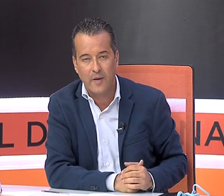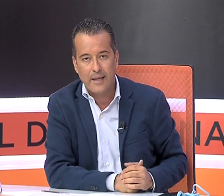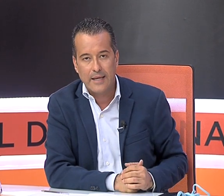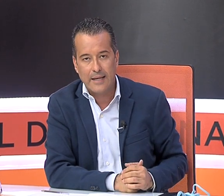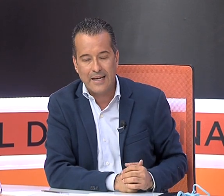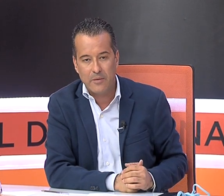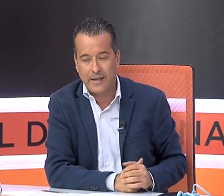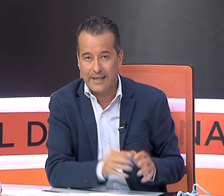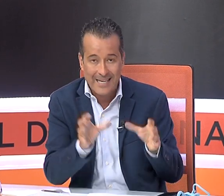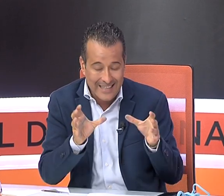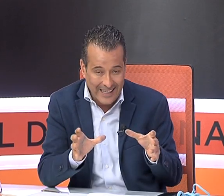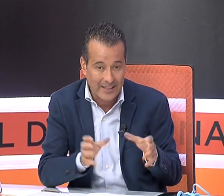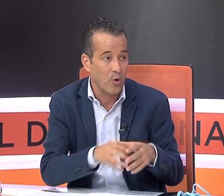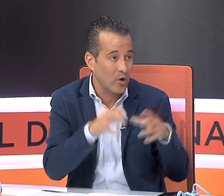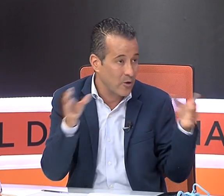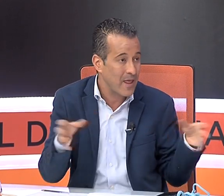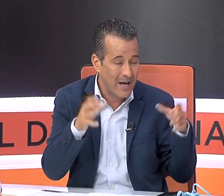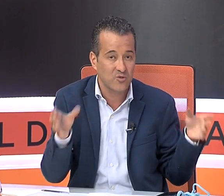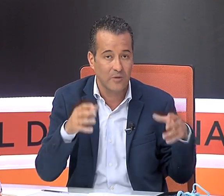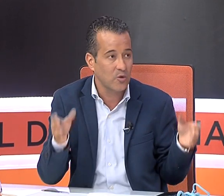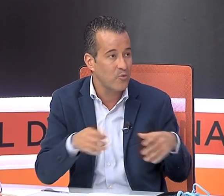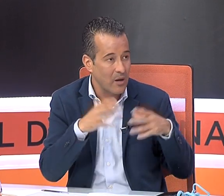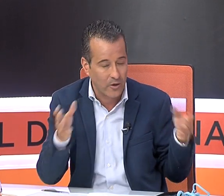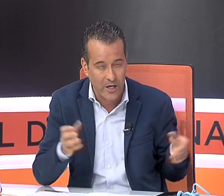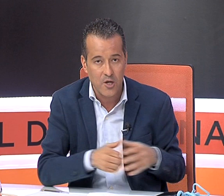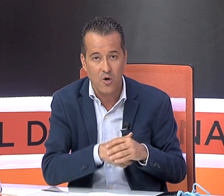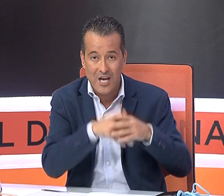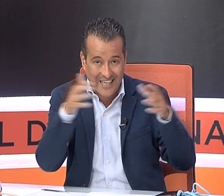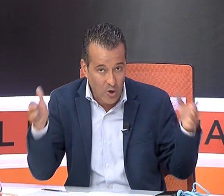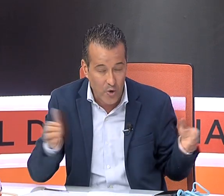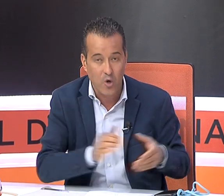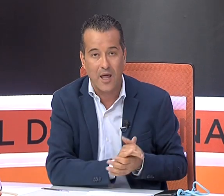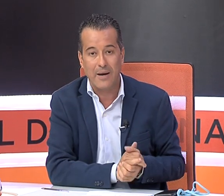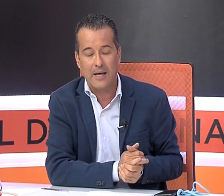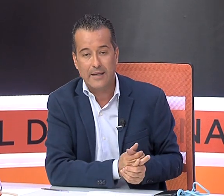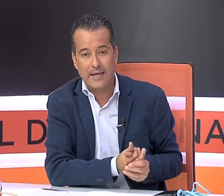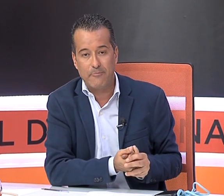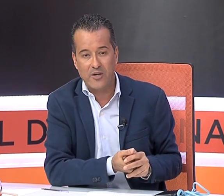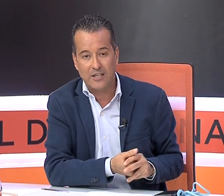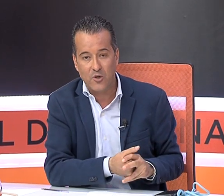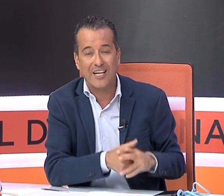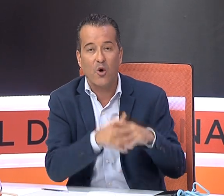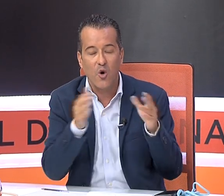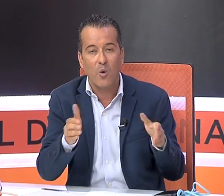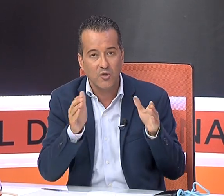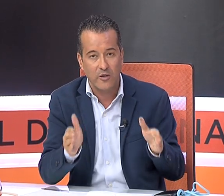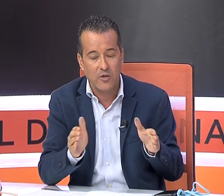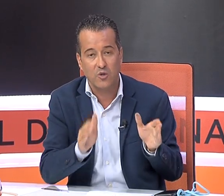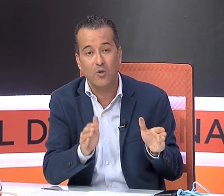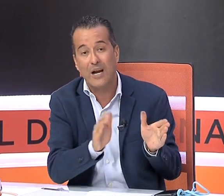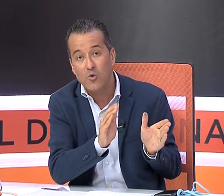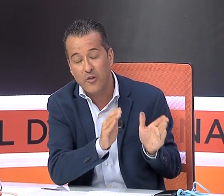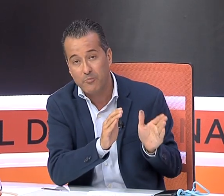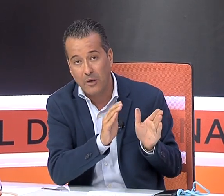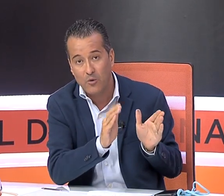caso el albergue. Y esa gente con los que yo además en su momento pude hablar con ellos, que conozco además por esa zona, que conozco mucho de ellos su